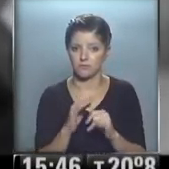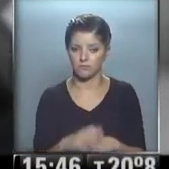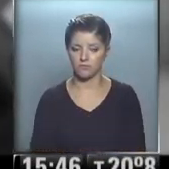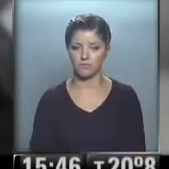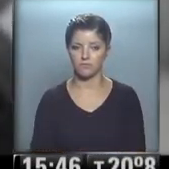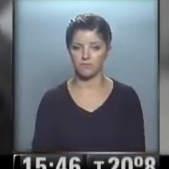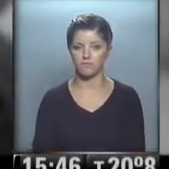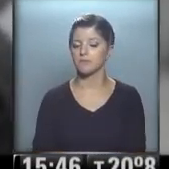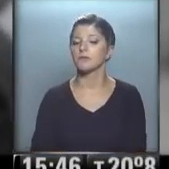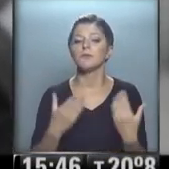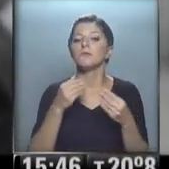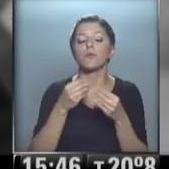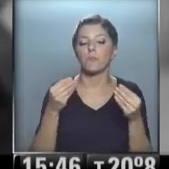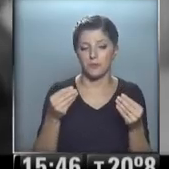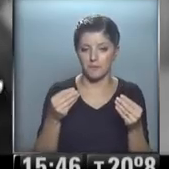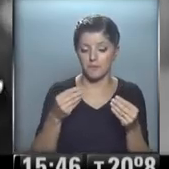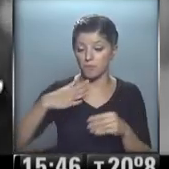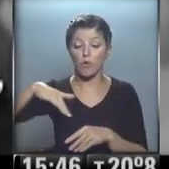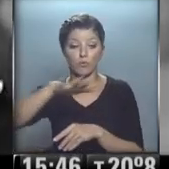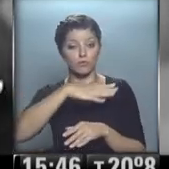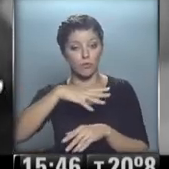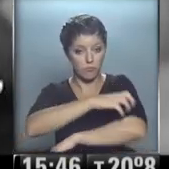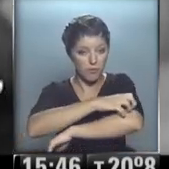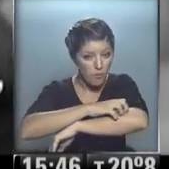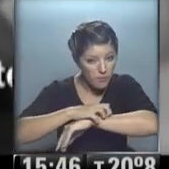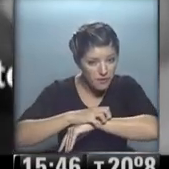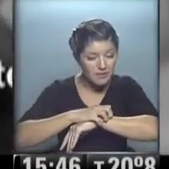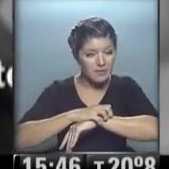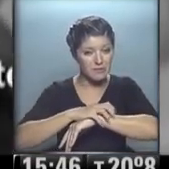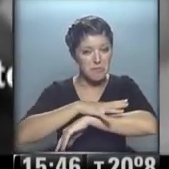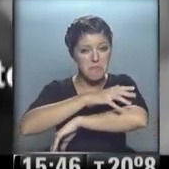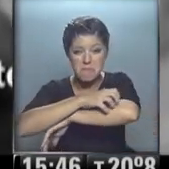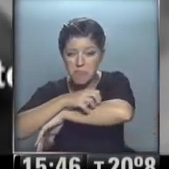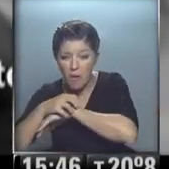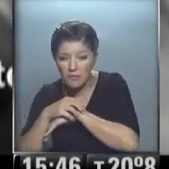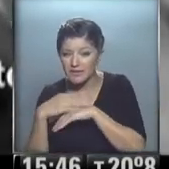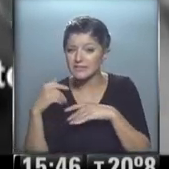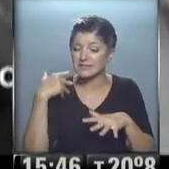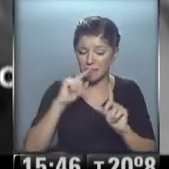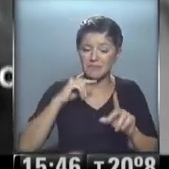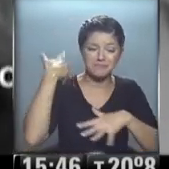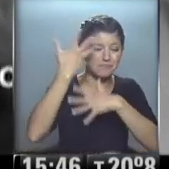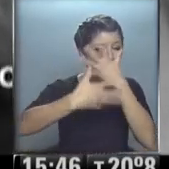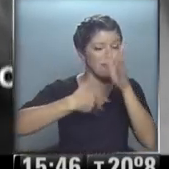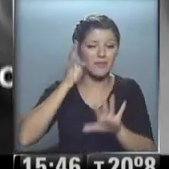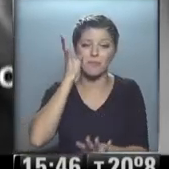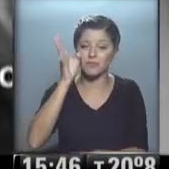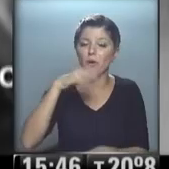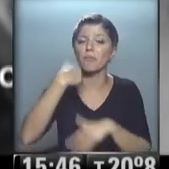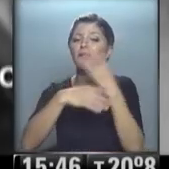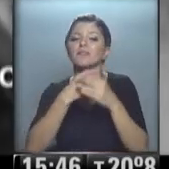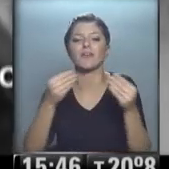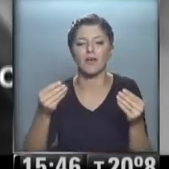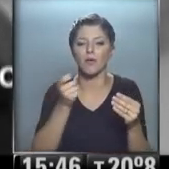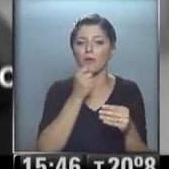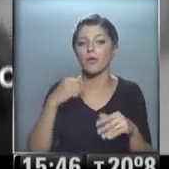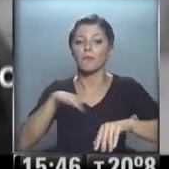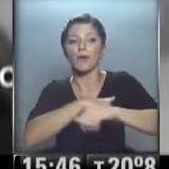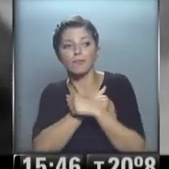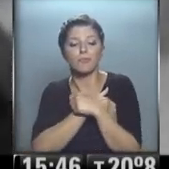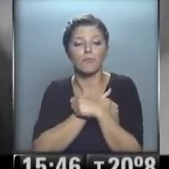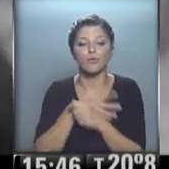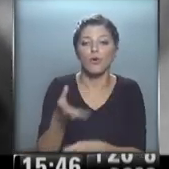Lo que sucede es que nuestro pueblo, ese pueblo humilde y pobre, es el que padece terriblemente la violencia. La violencia de ir con el diario bajo el